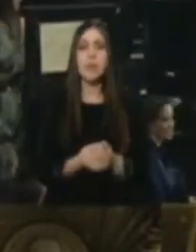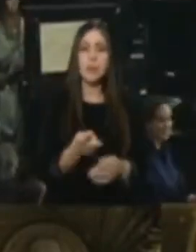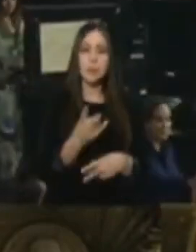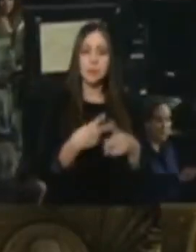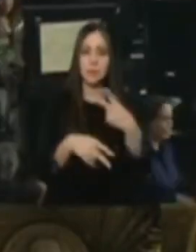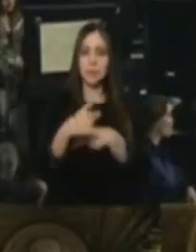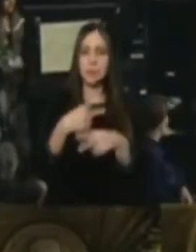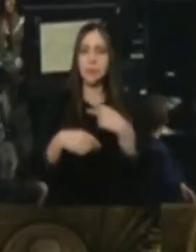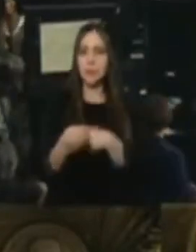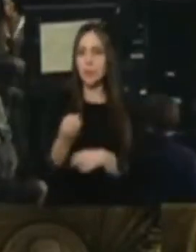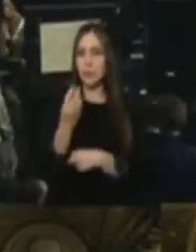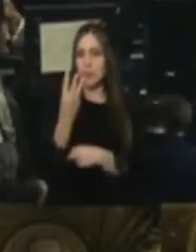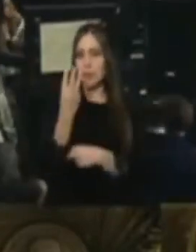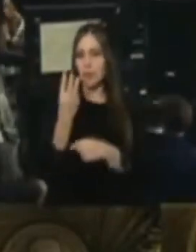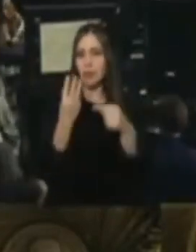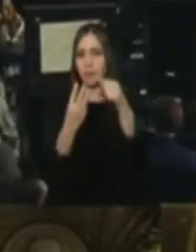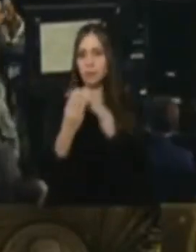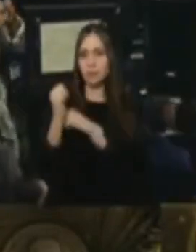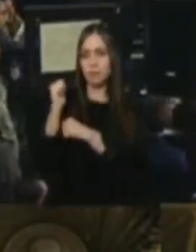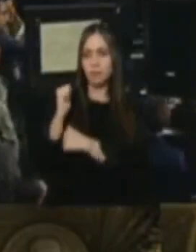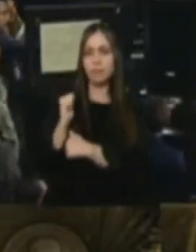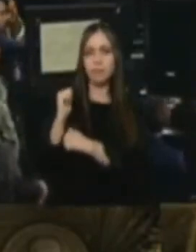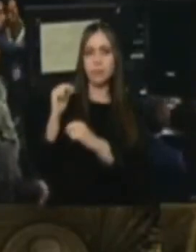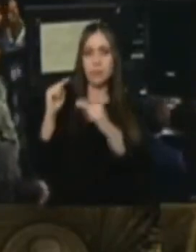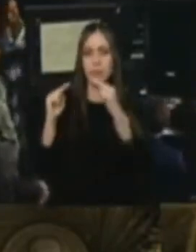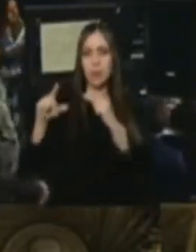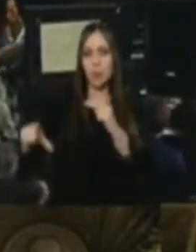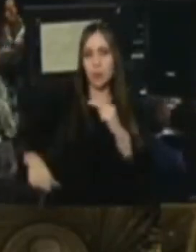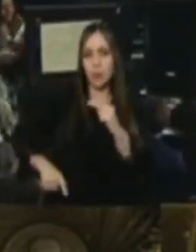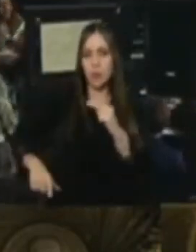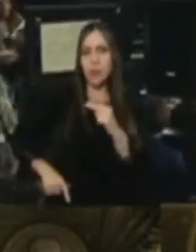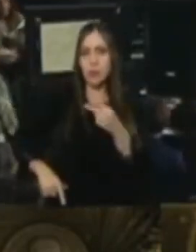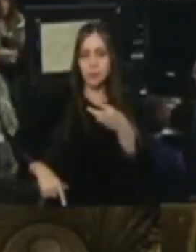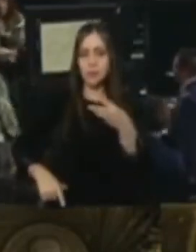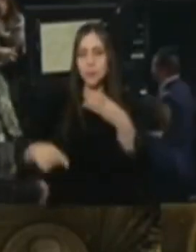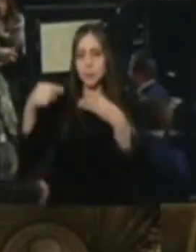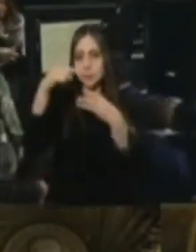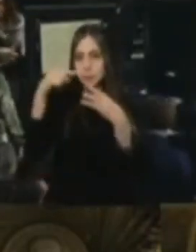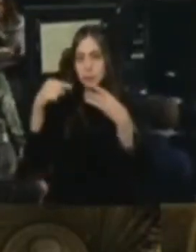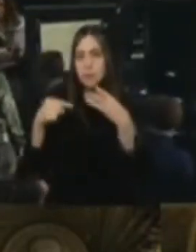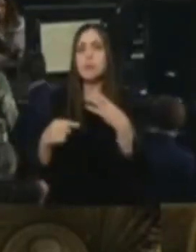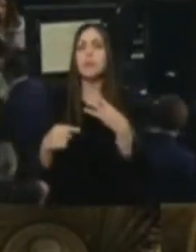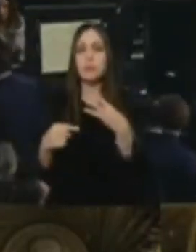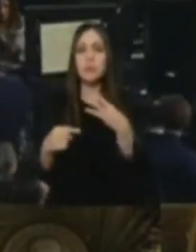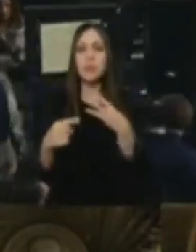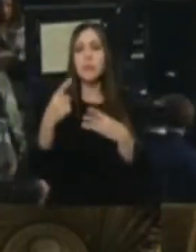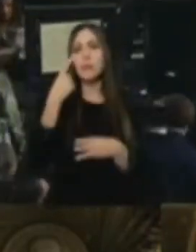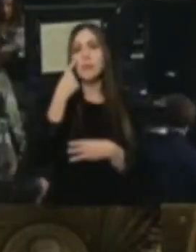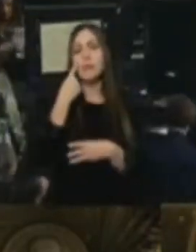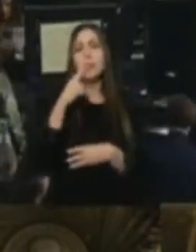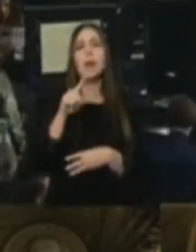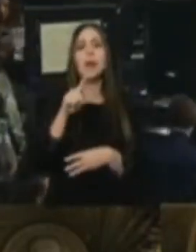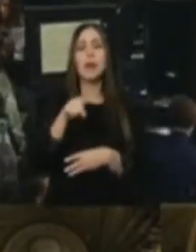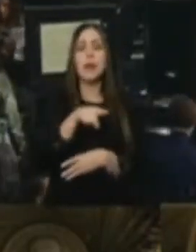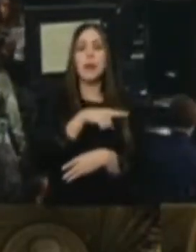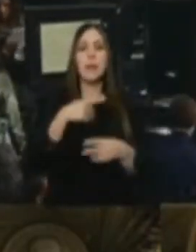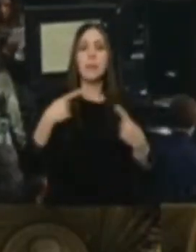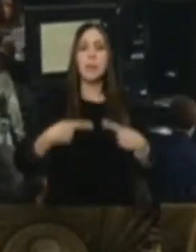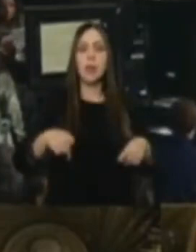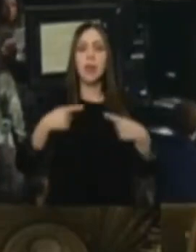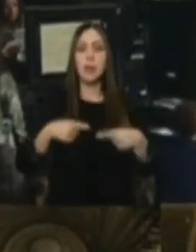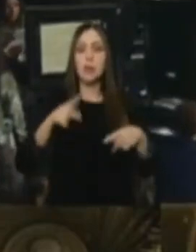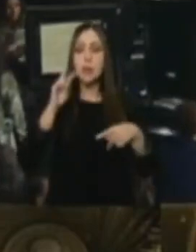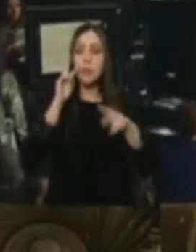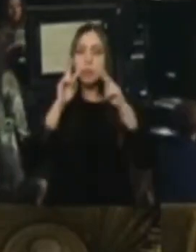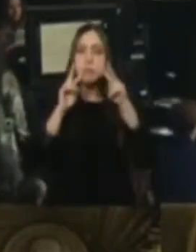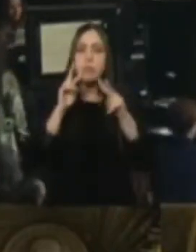Unión, precisamente para formar parte de las personas que serán partícipes de la entrega